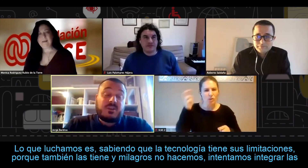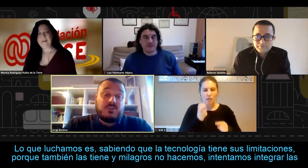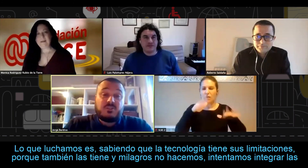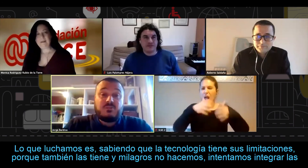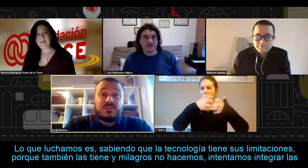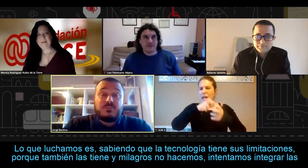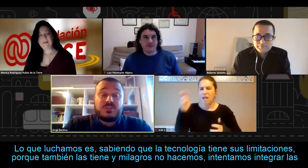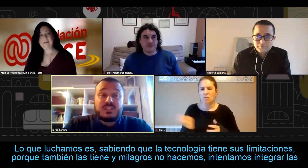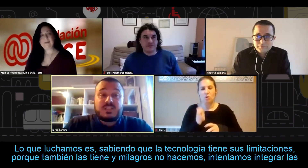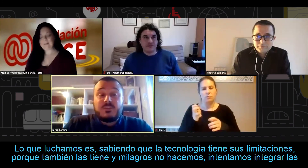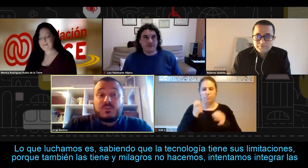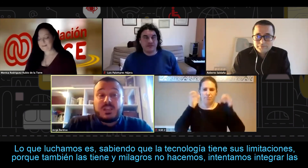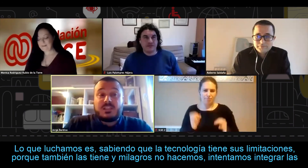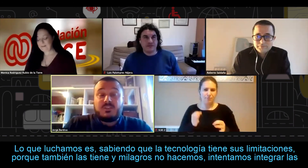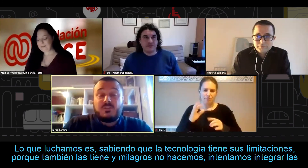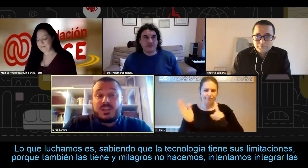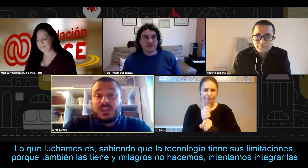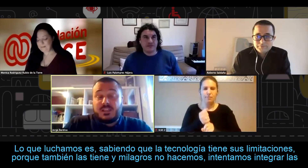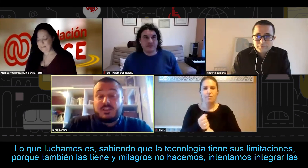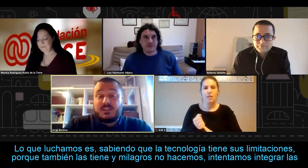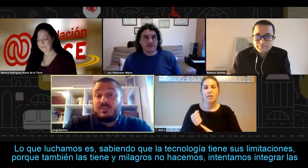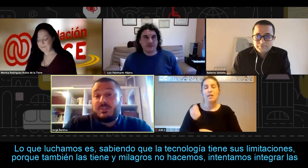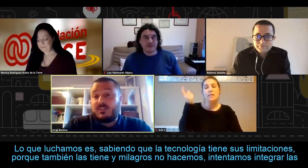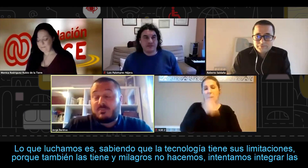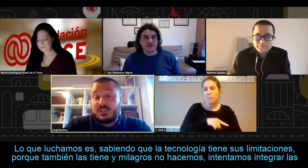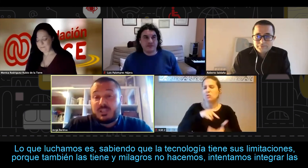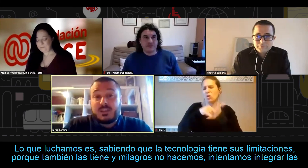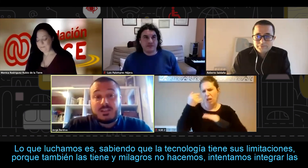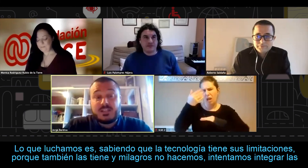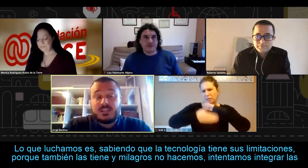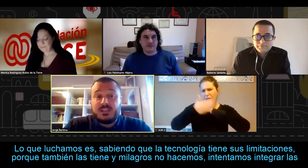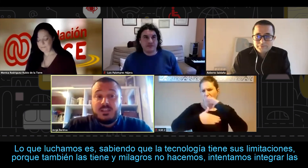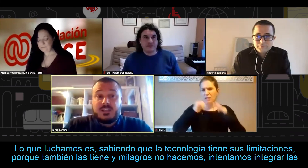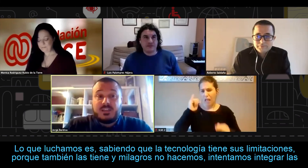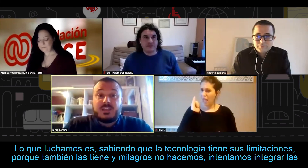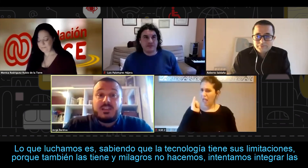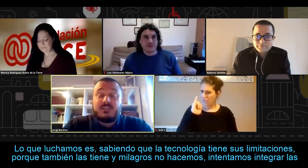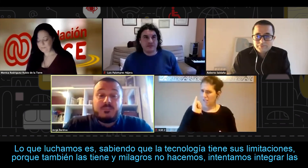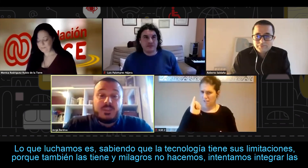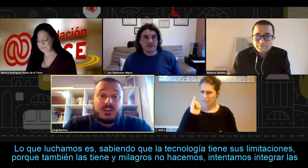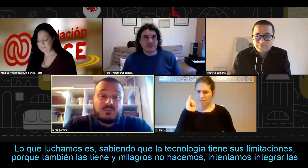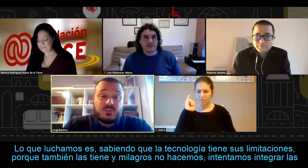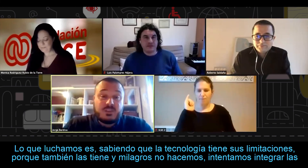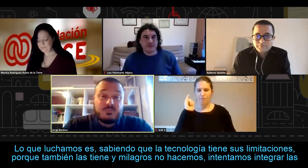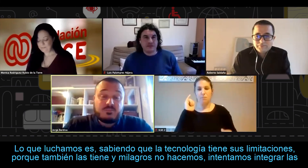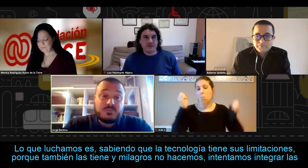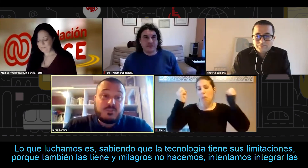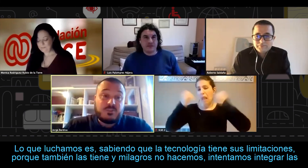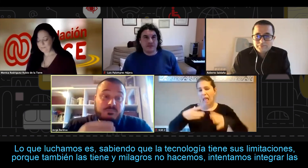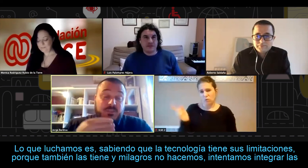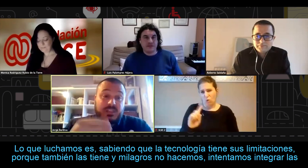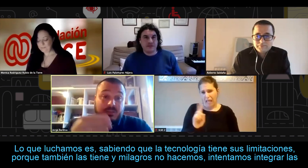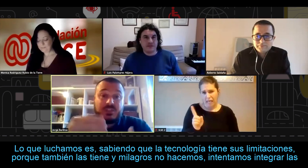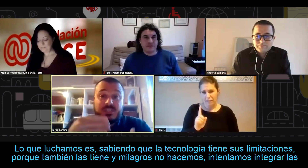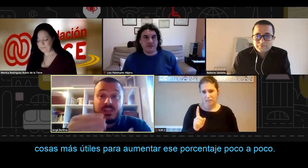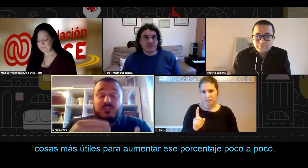nosotros luchamos, es sabiendo que la tecnología tiene sus limitaciones, porque también las tiene, y que milagros no hacemos, pues bueno, intentamos